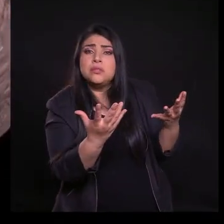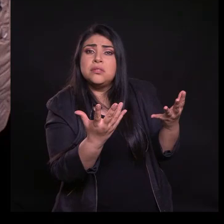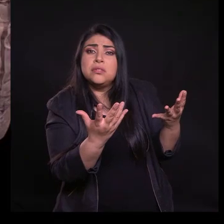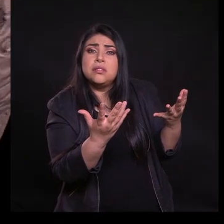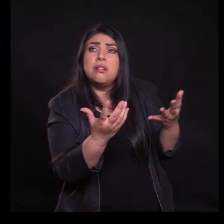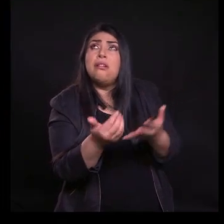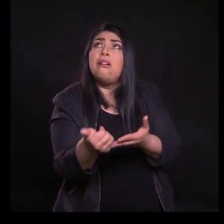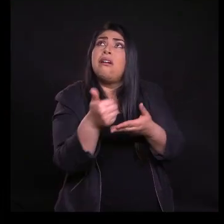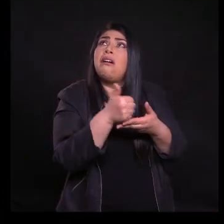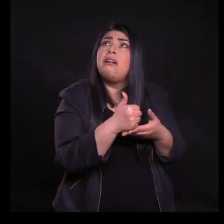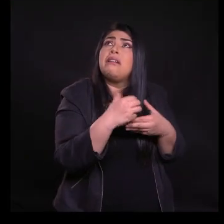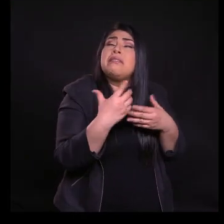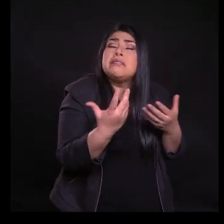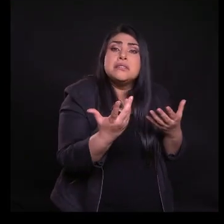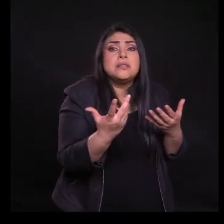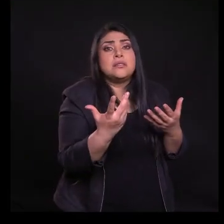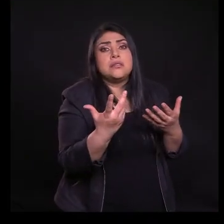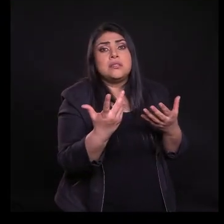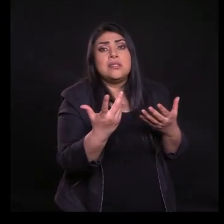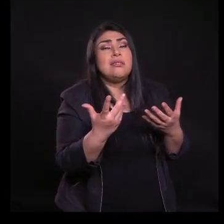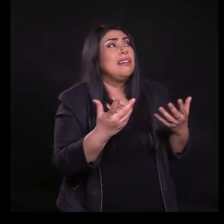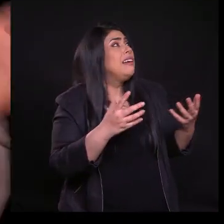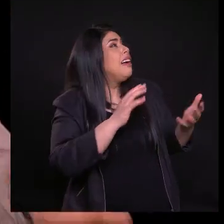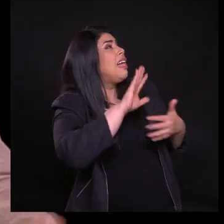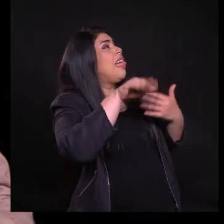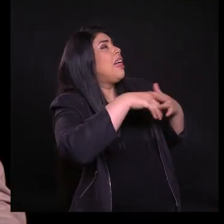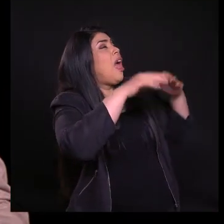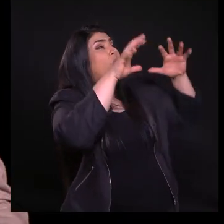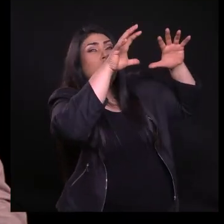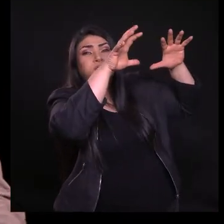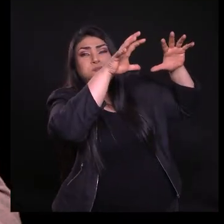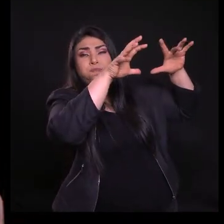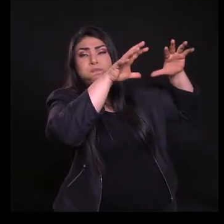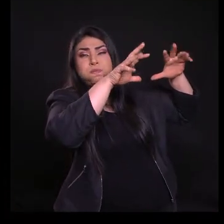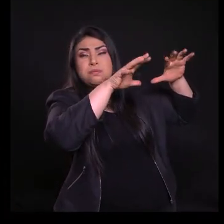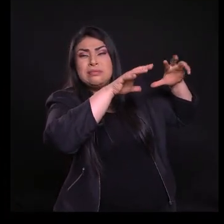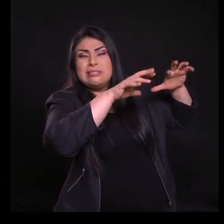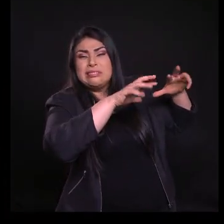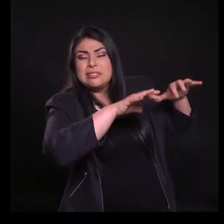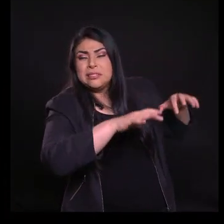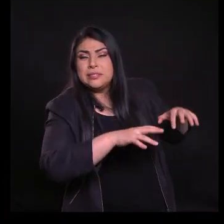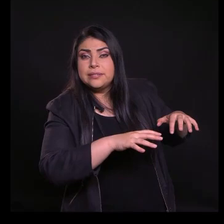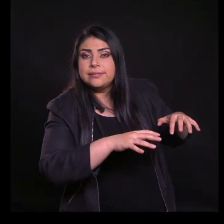miramos que todo se está derrumbando todo se está desbordando